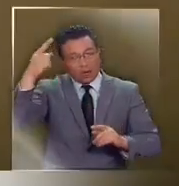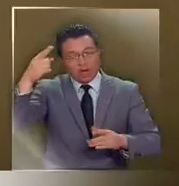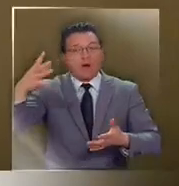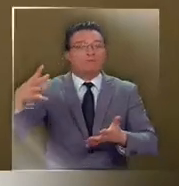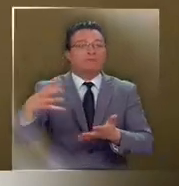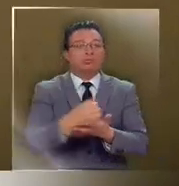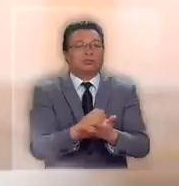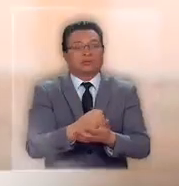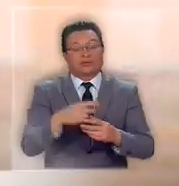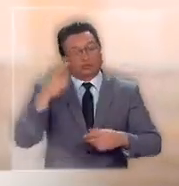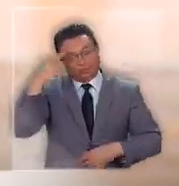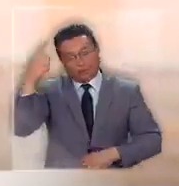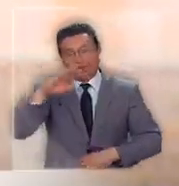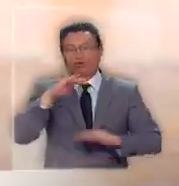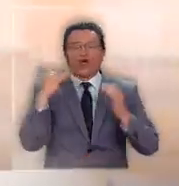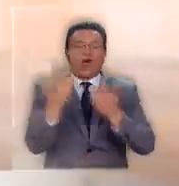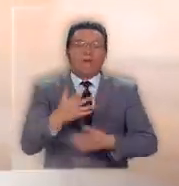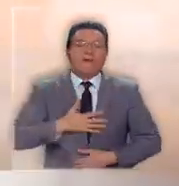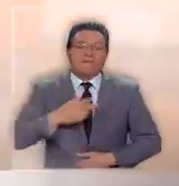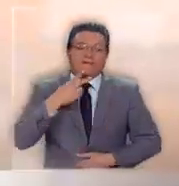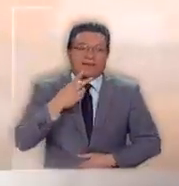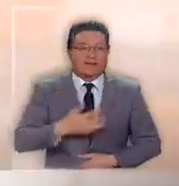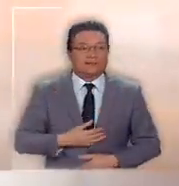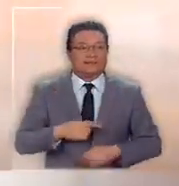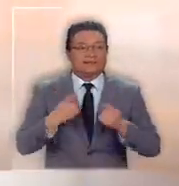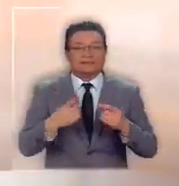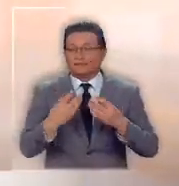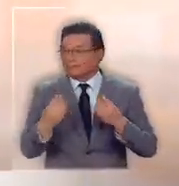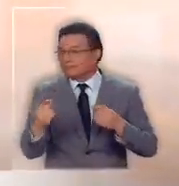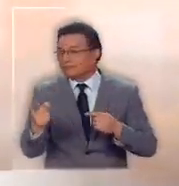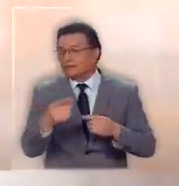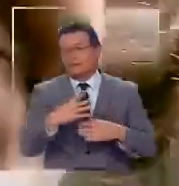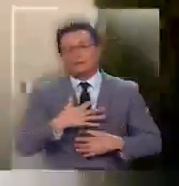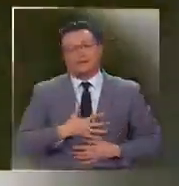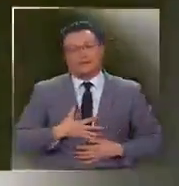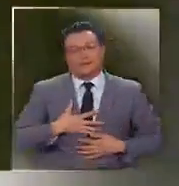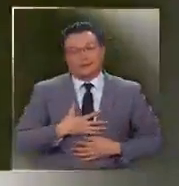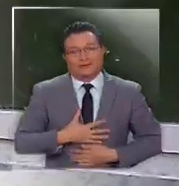Sí, el sueño de toda la vida. 12 años, pero valió la pena esperar.